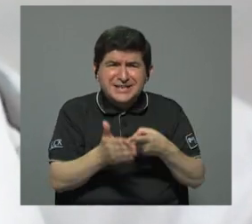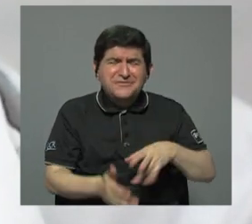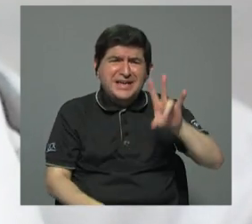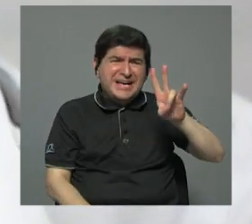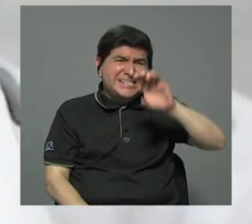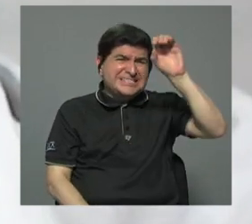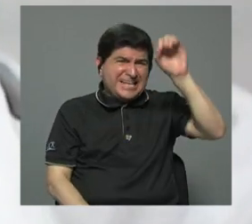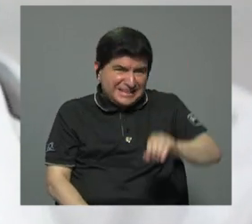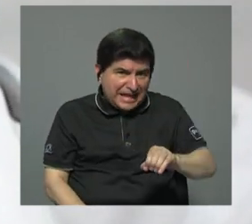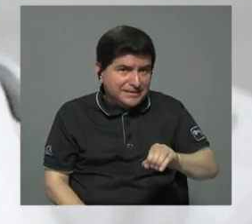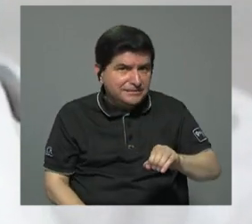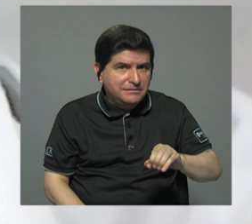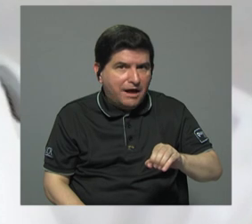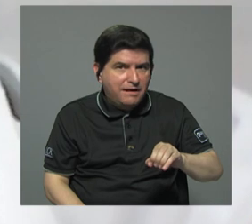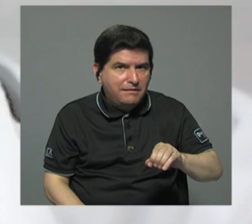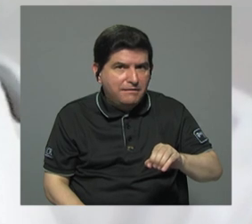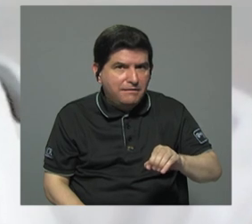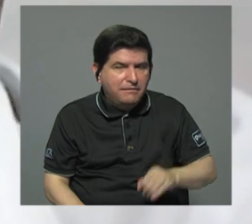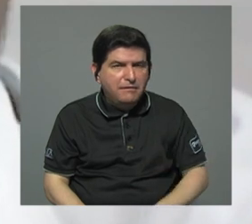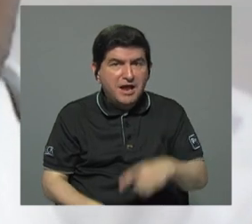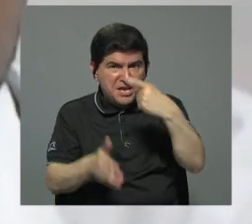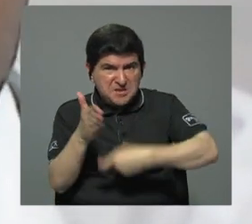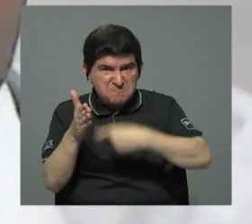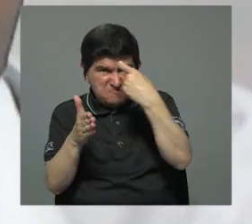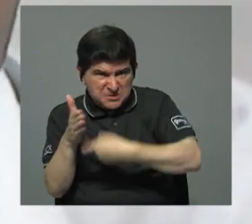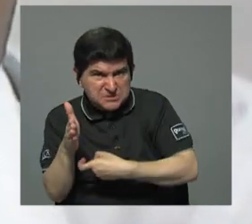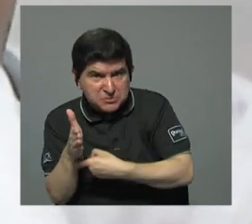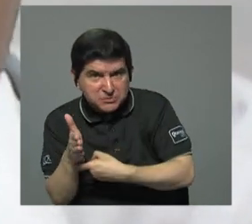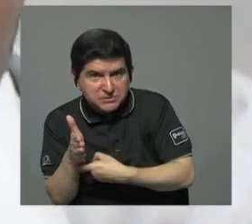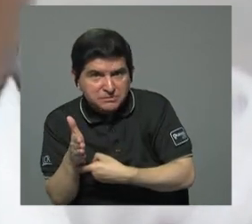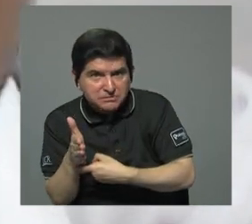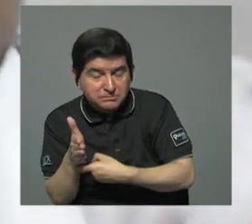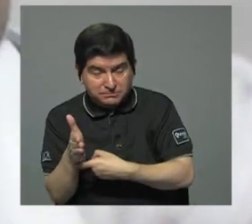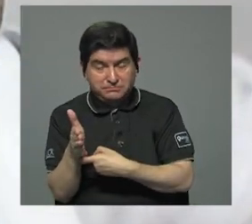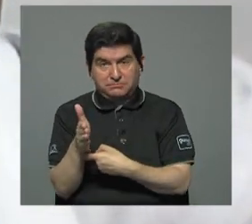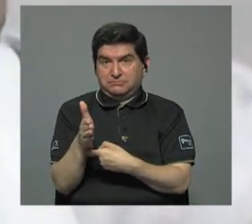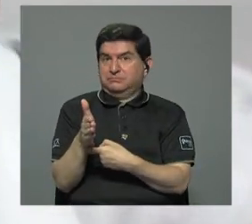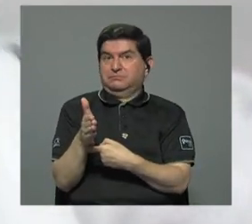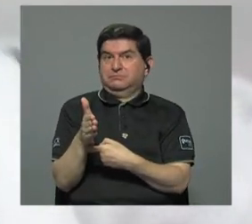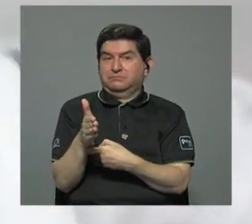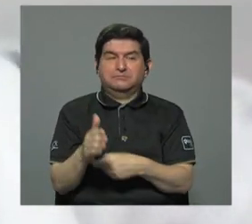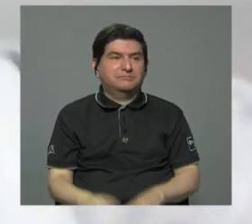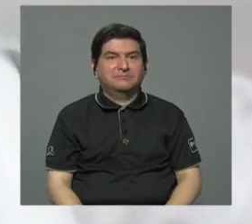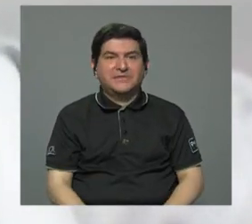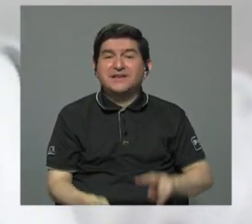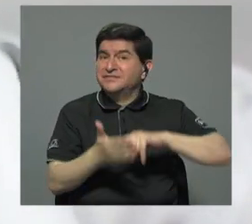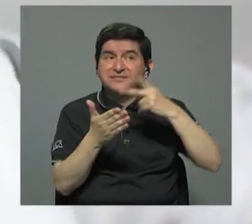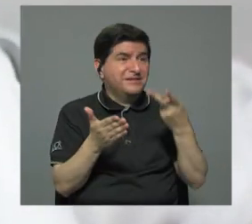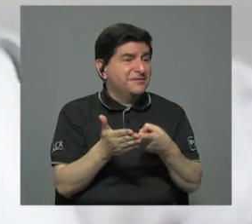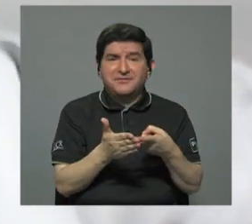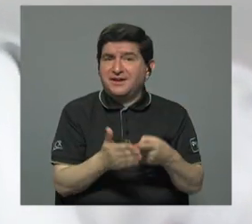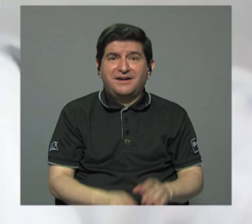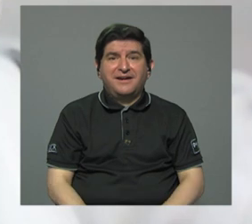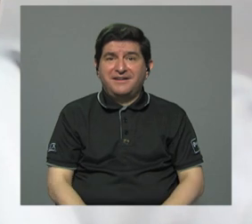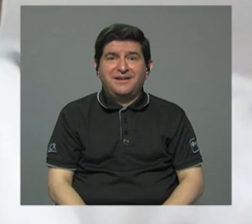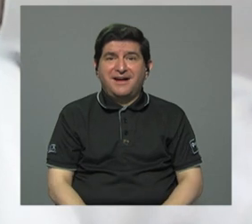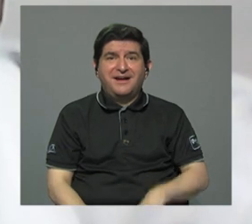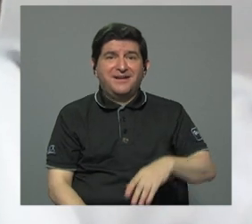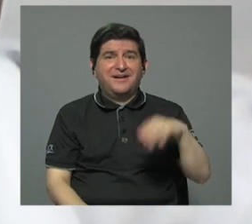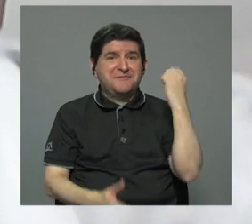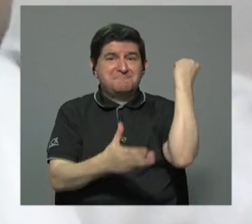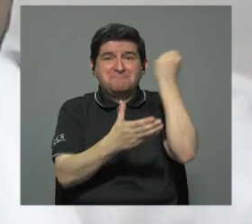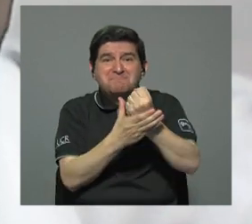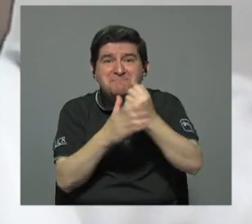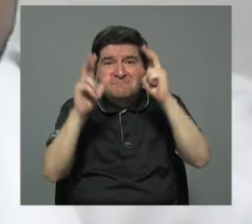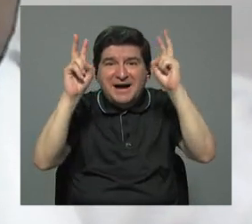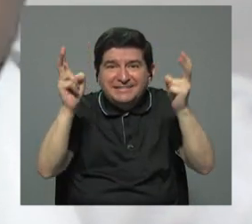70% de que serían impuestos. O sea, mataríamos lo que queda de